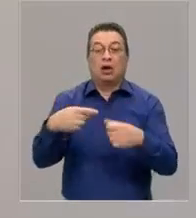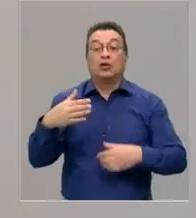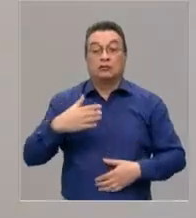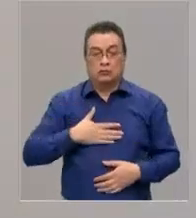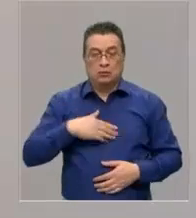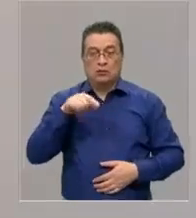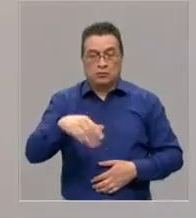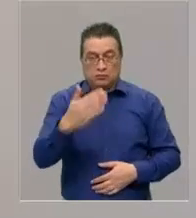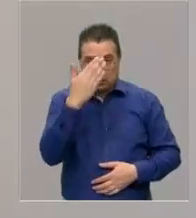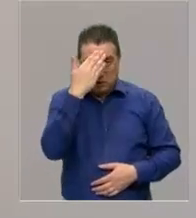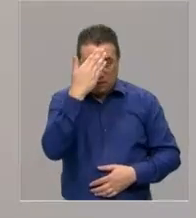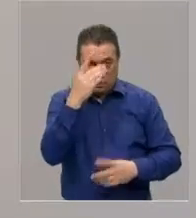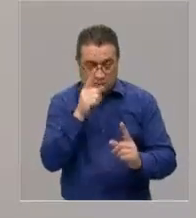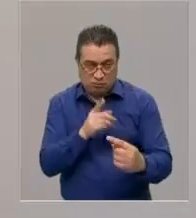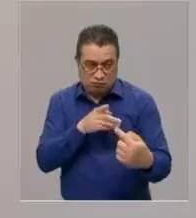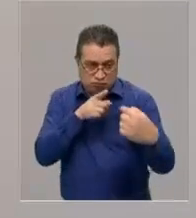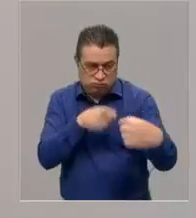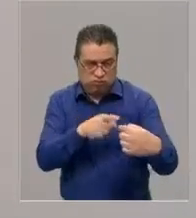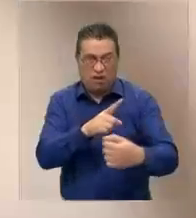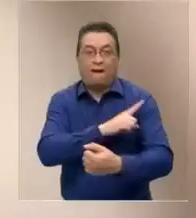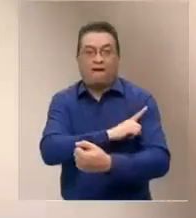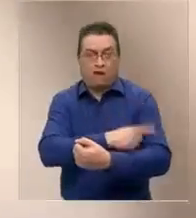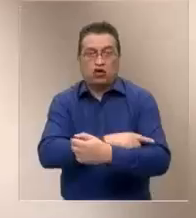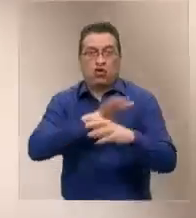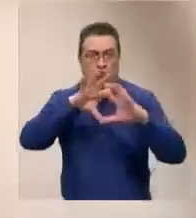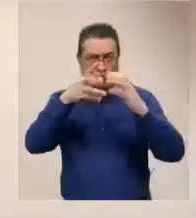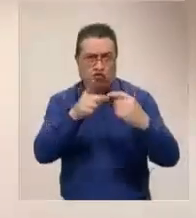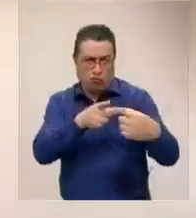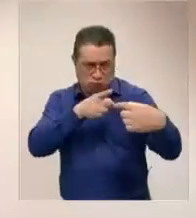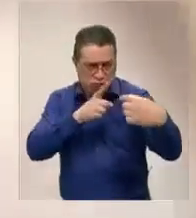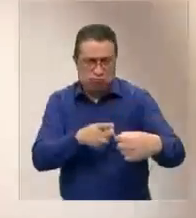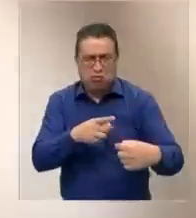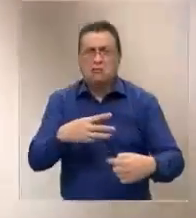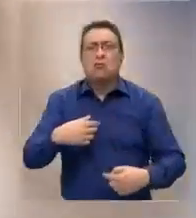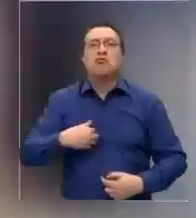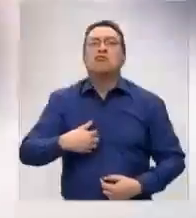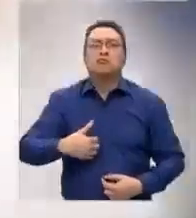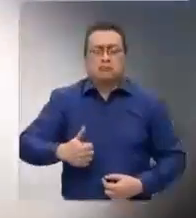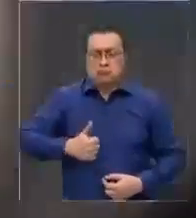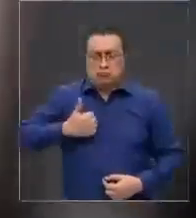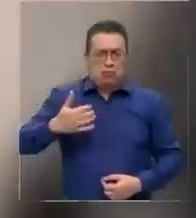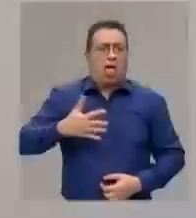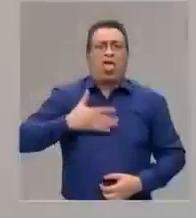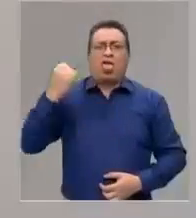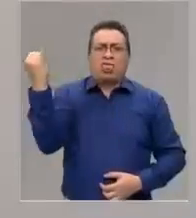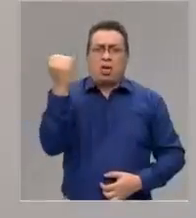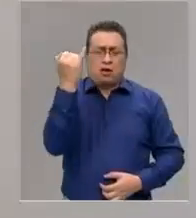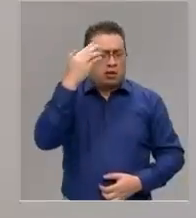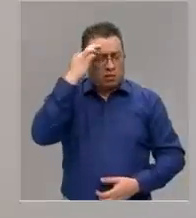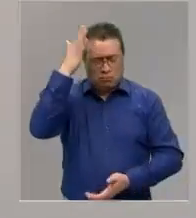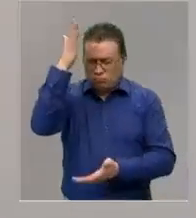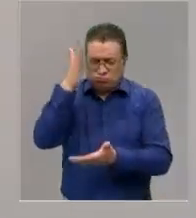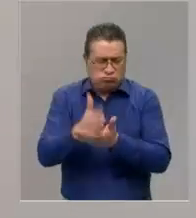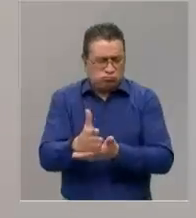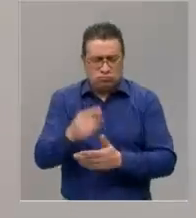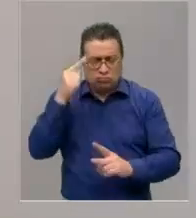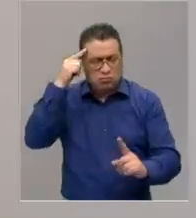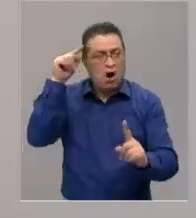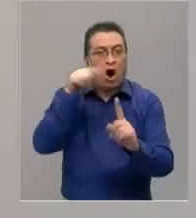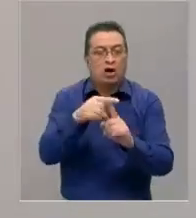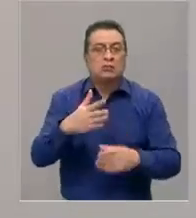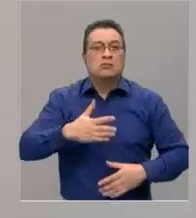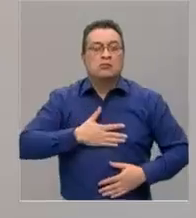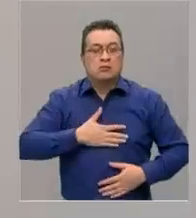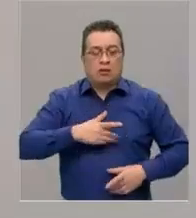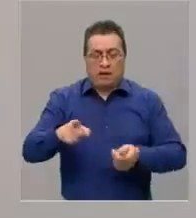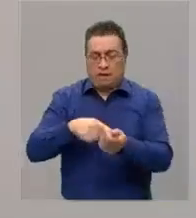al frente de uno de los ejércitos más fuertes del mundo, pero la voluntad de ser independientes es nuestra principal prioridad. Defendemos